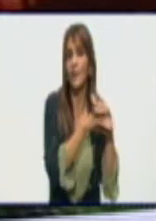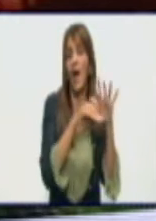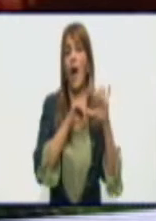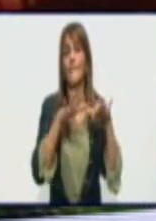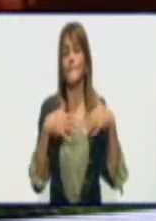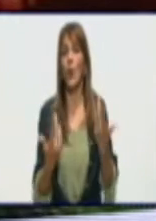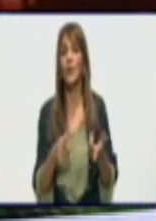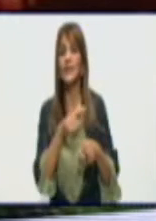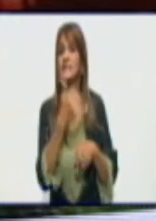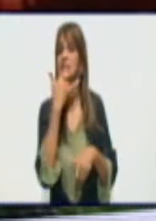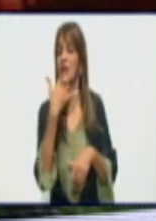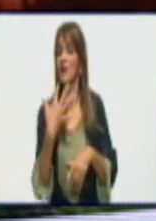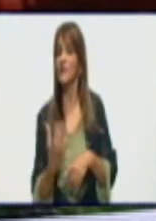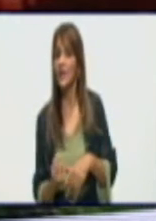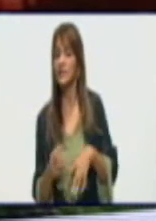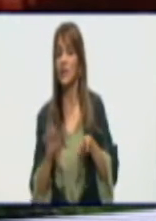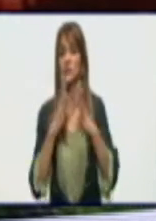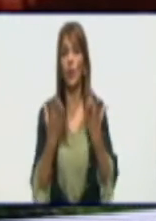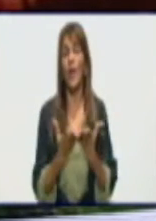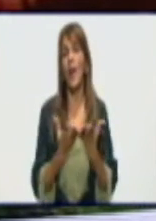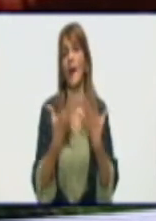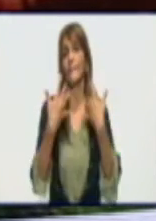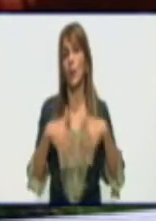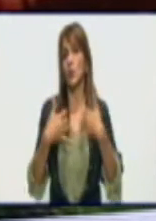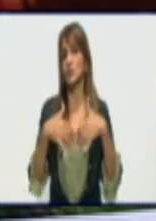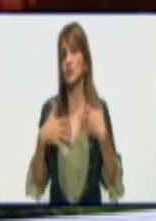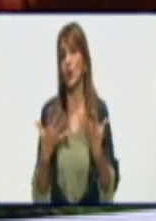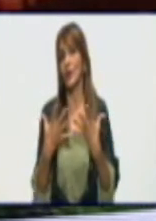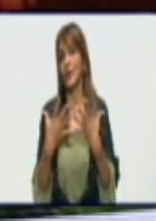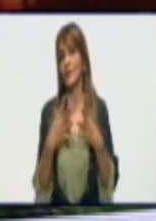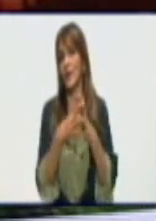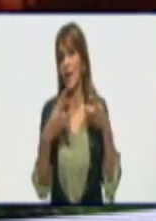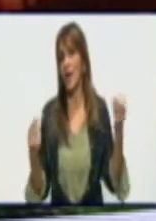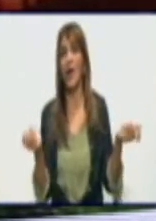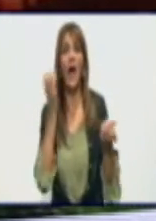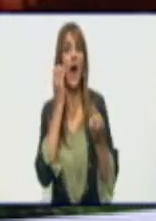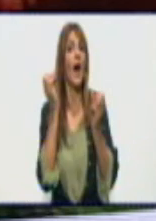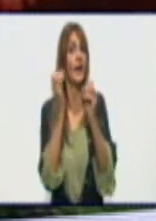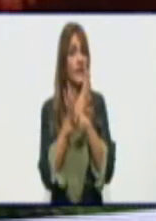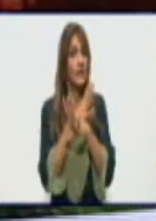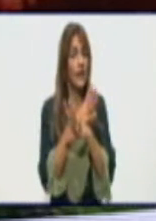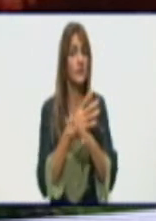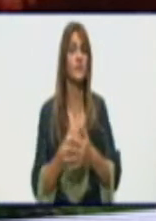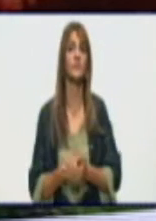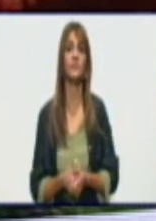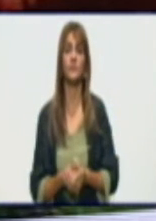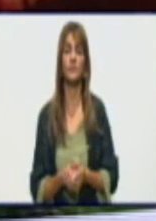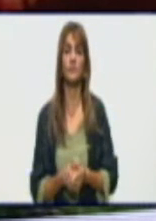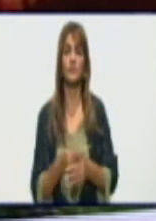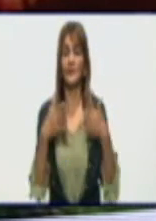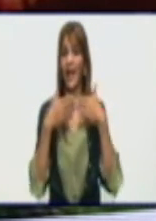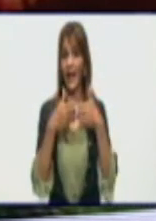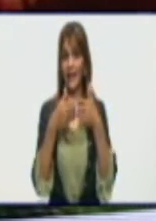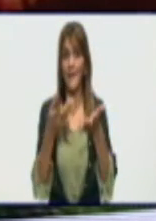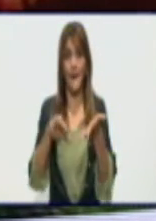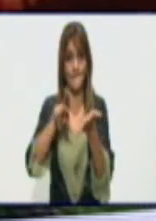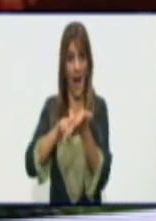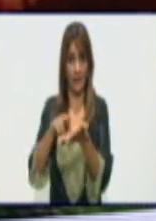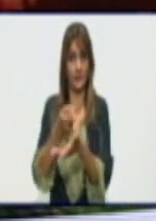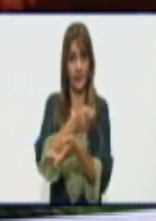producciones generadas a partir de la harina, Granma tiene potencialidades. De hecho, incluso este martes las máximas